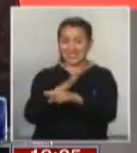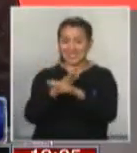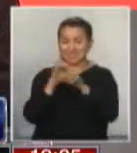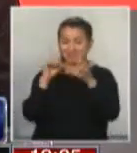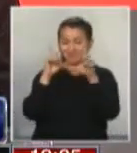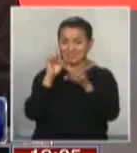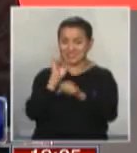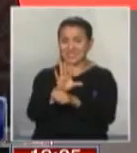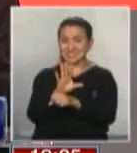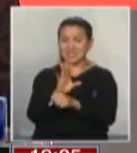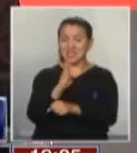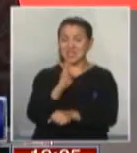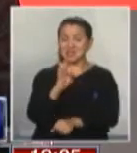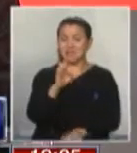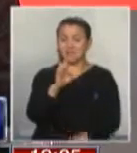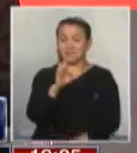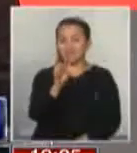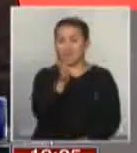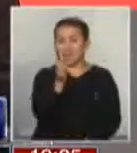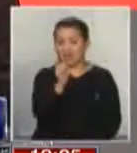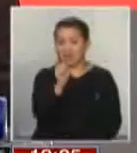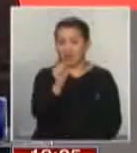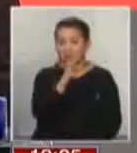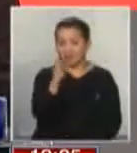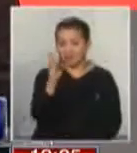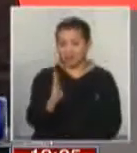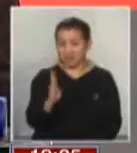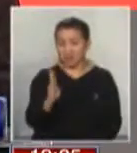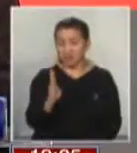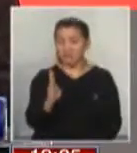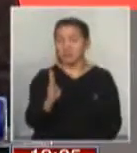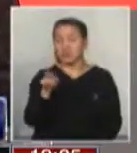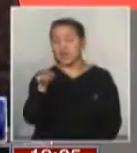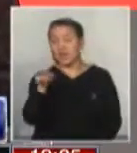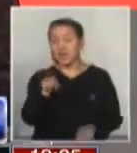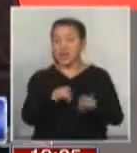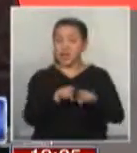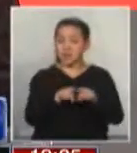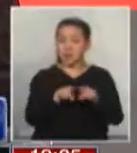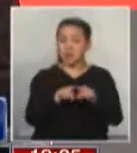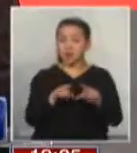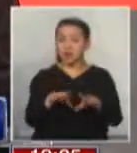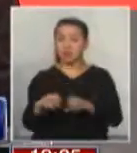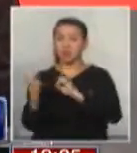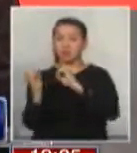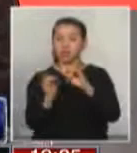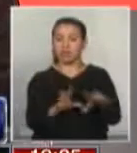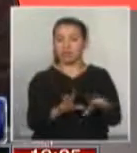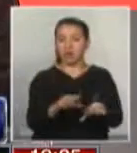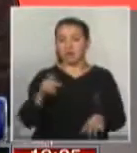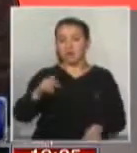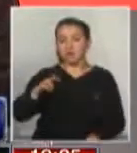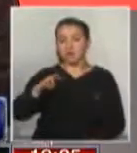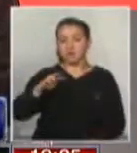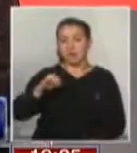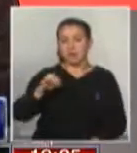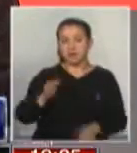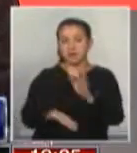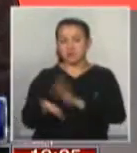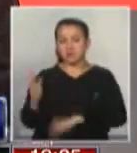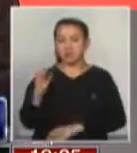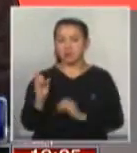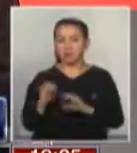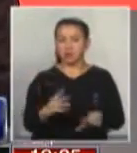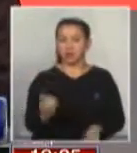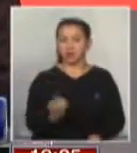belga y sobre todo él y su hermano fueron abandonados por estos padres y fueron criados